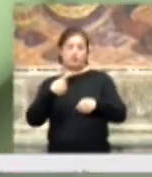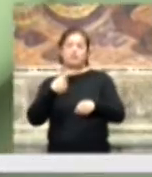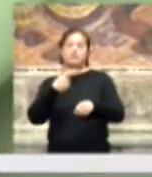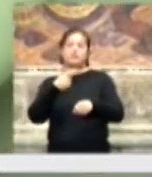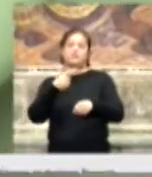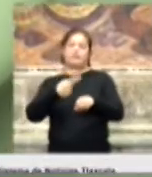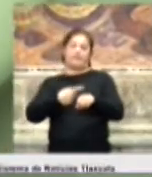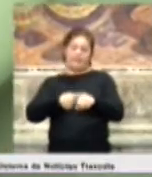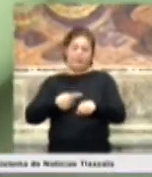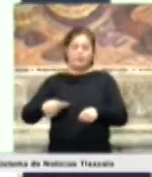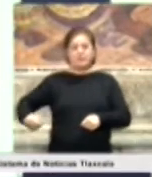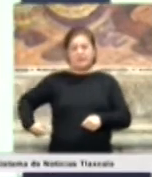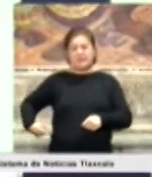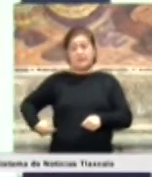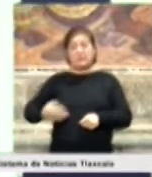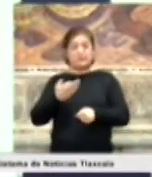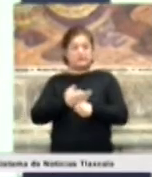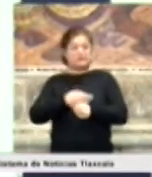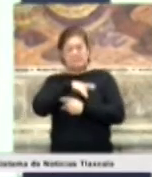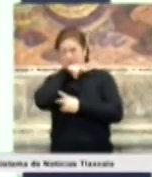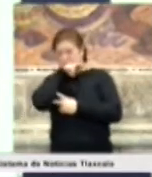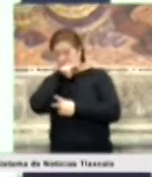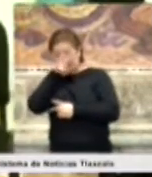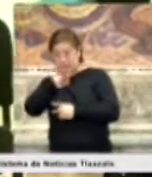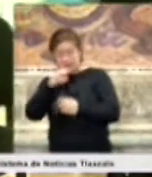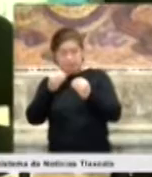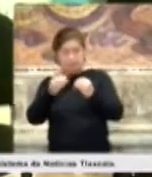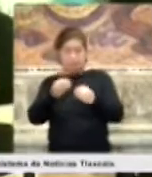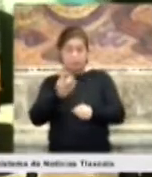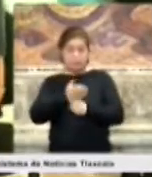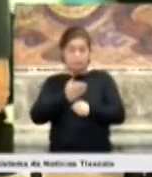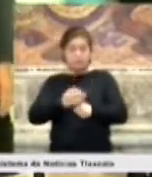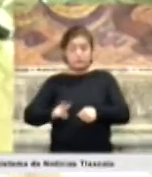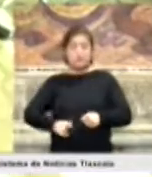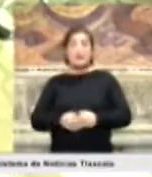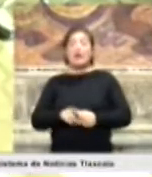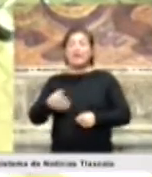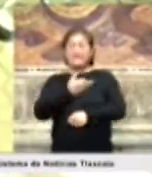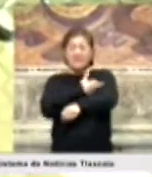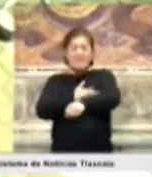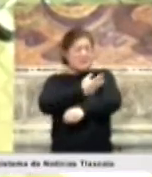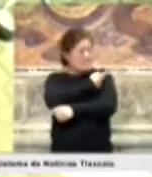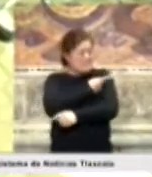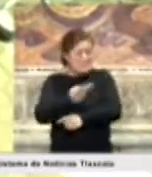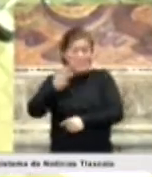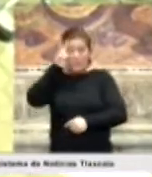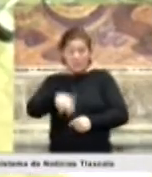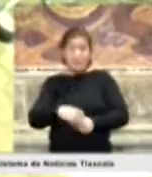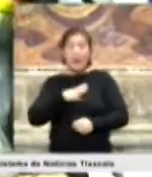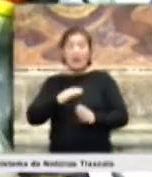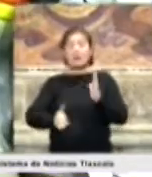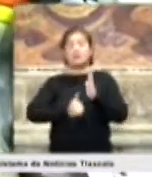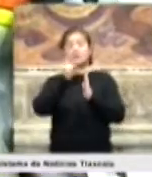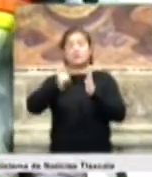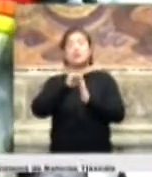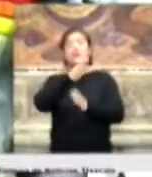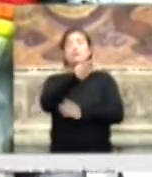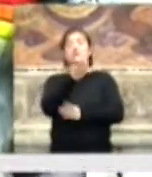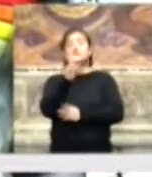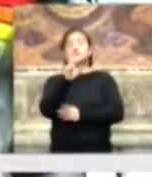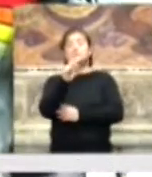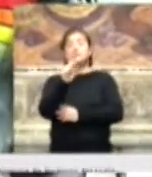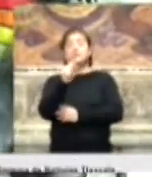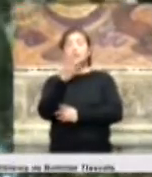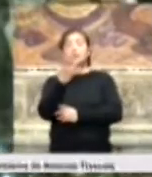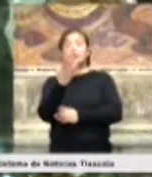una inversión tripartita, se gestionaron 200 viviendas para personas vulnerables que constan de espacio para cocina, sala,